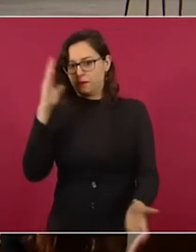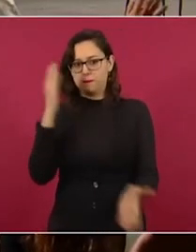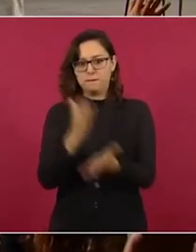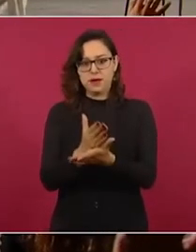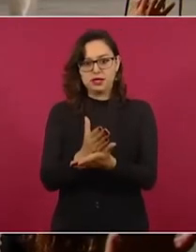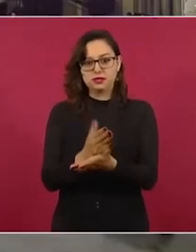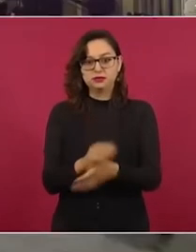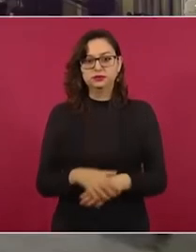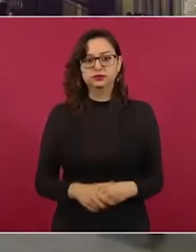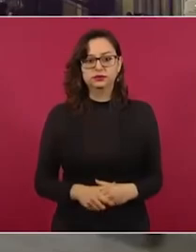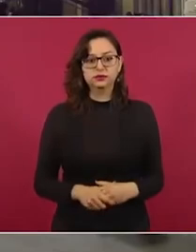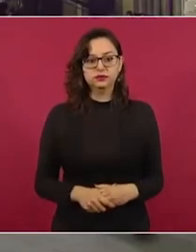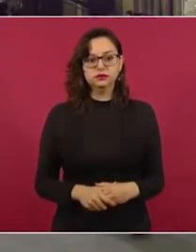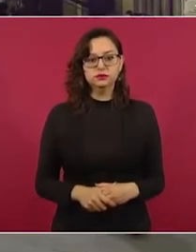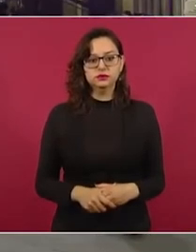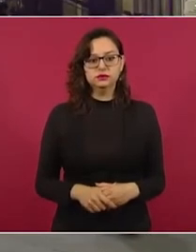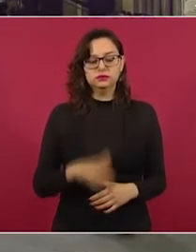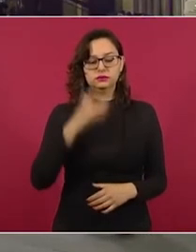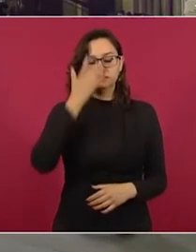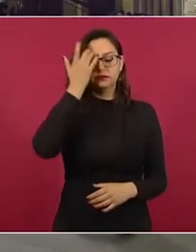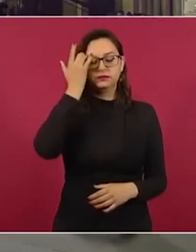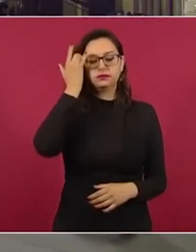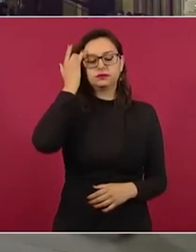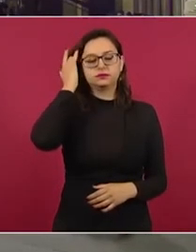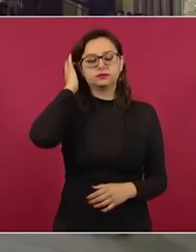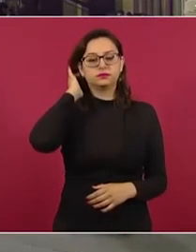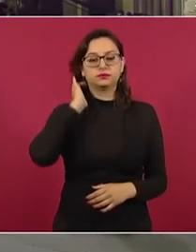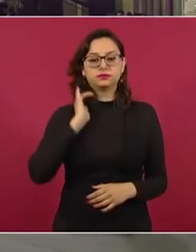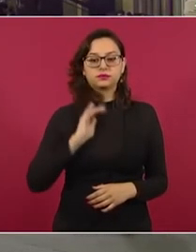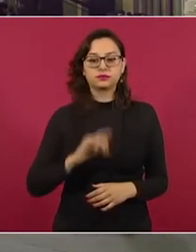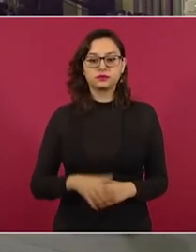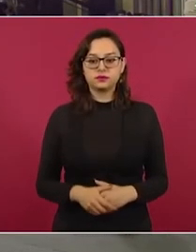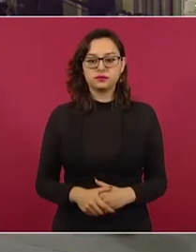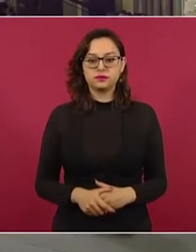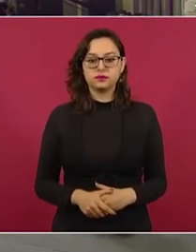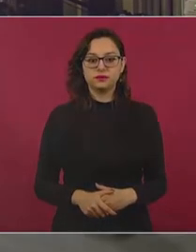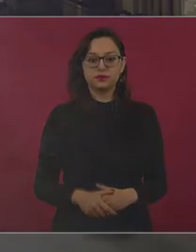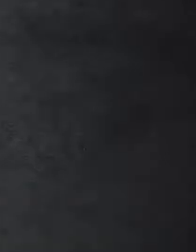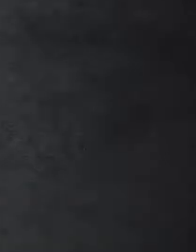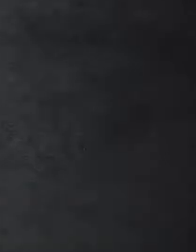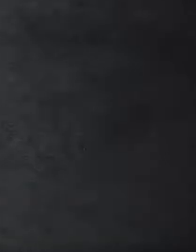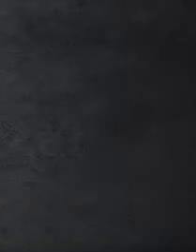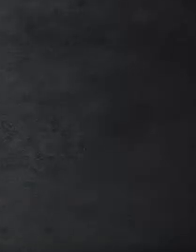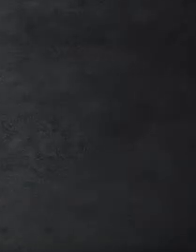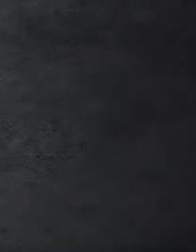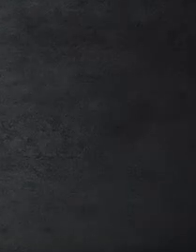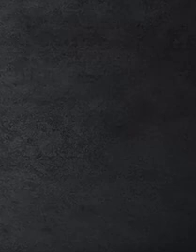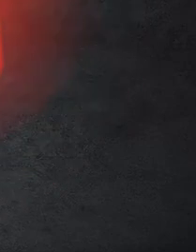Nancy Rodríguez.